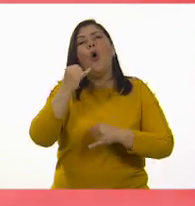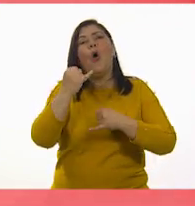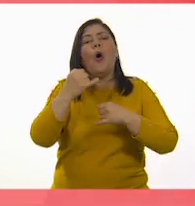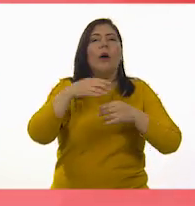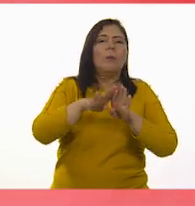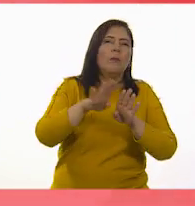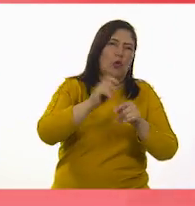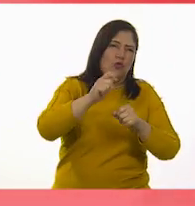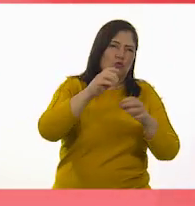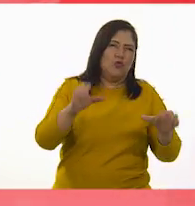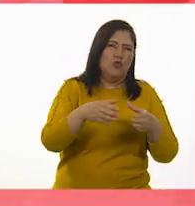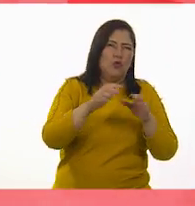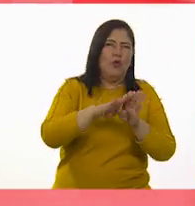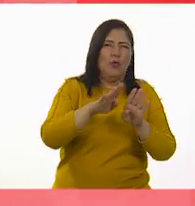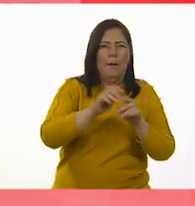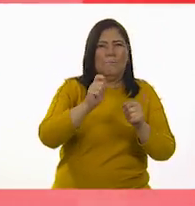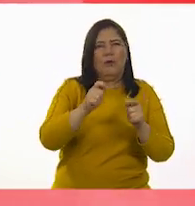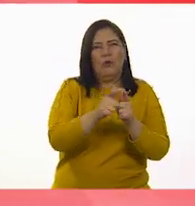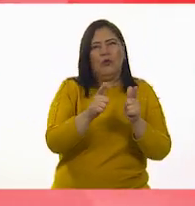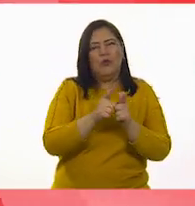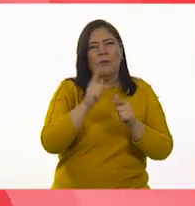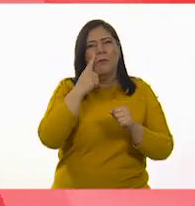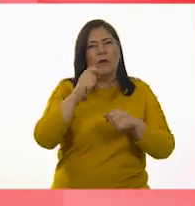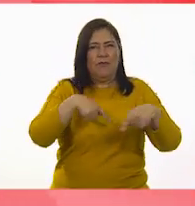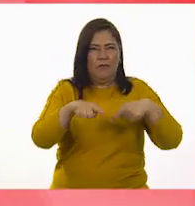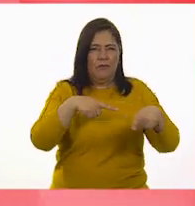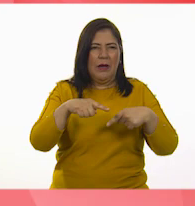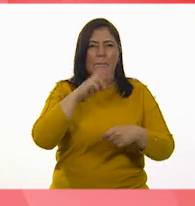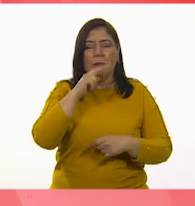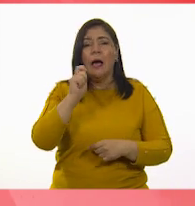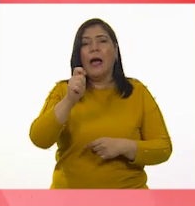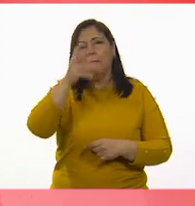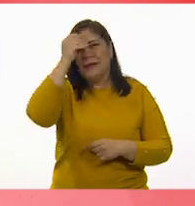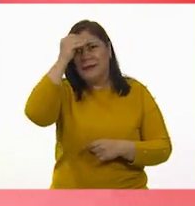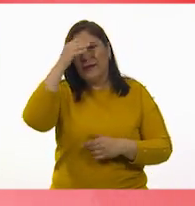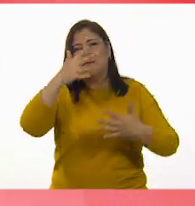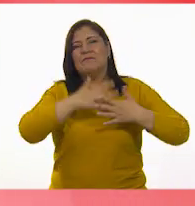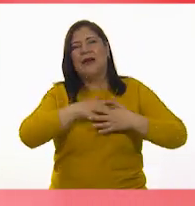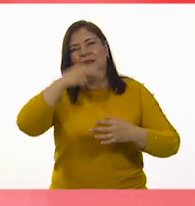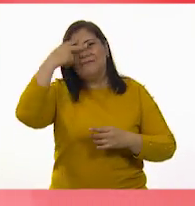independencia? Esto es Aprendiendo a Amar a México. Hoy, Guanajuato.